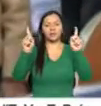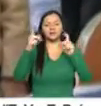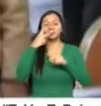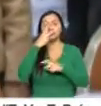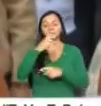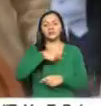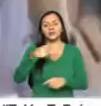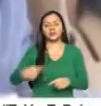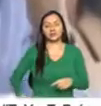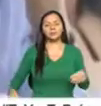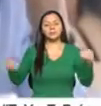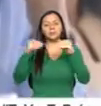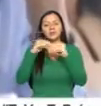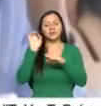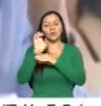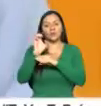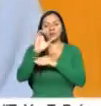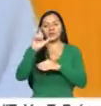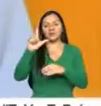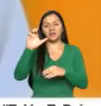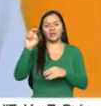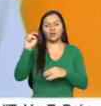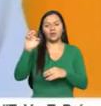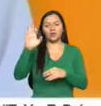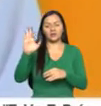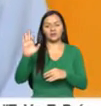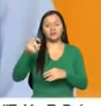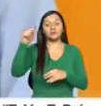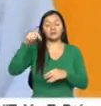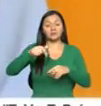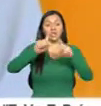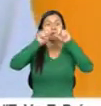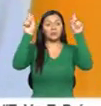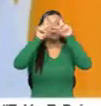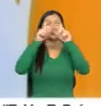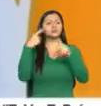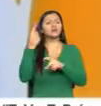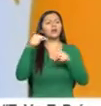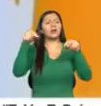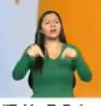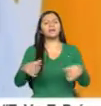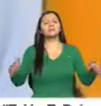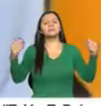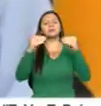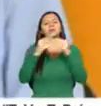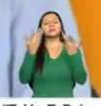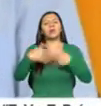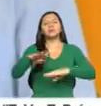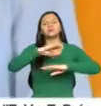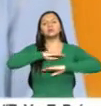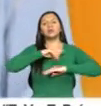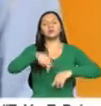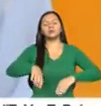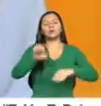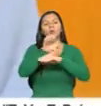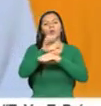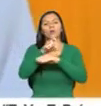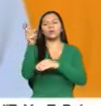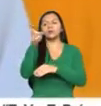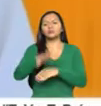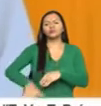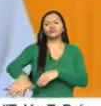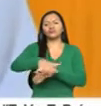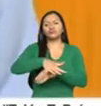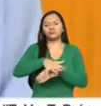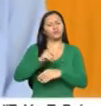de China y Telconet de Ecuador. Esta empresa no solamente va a satisfacer la necesidad del